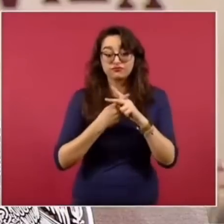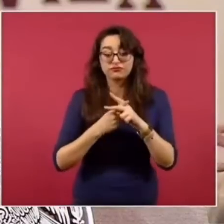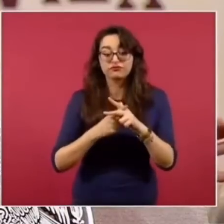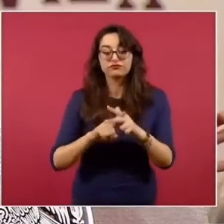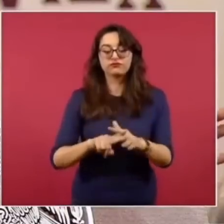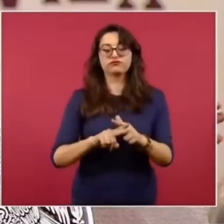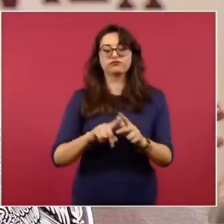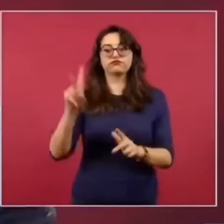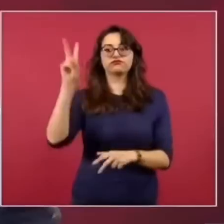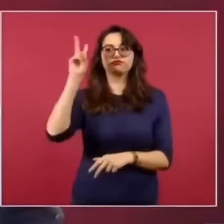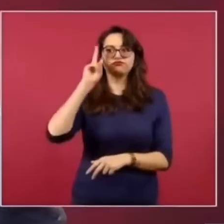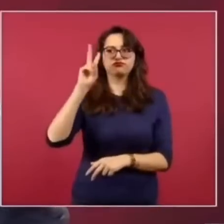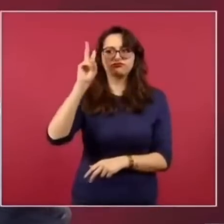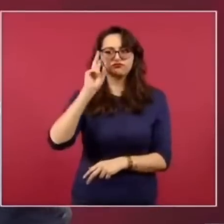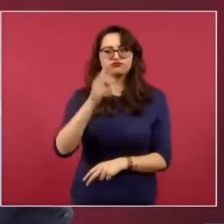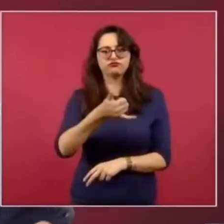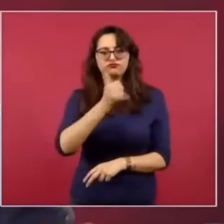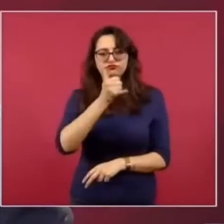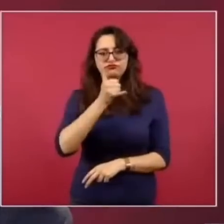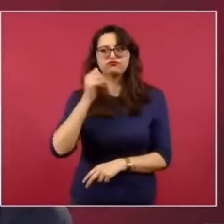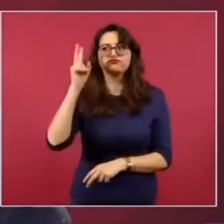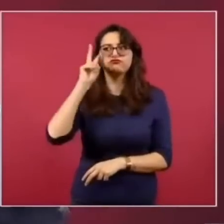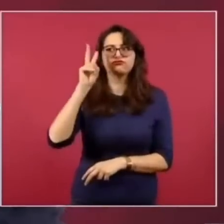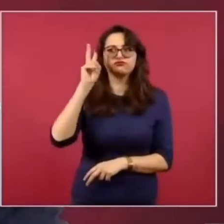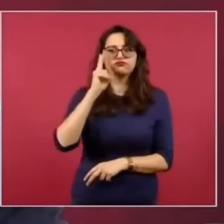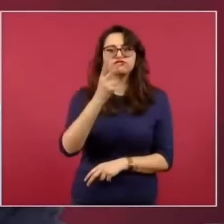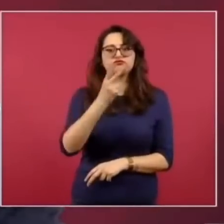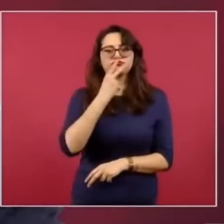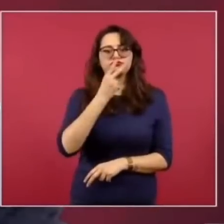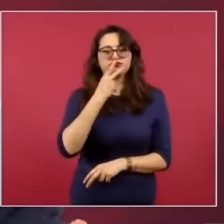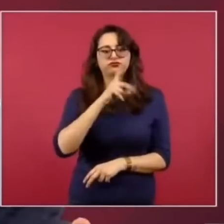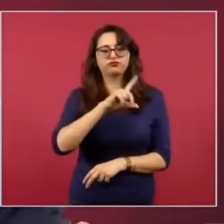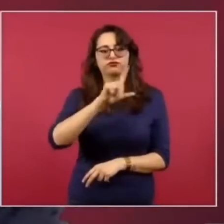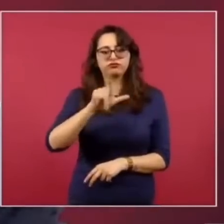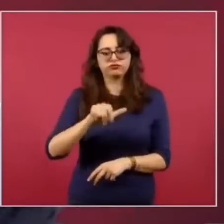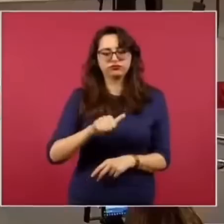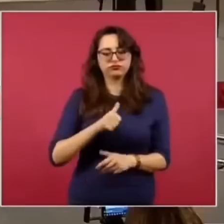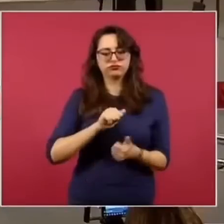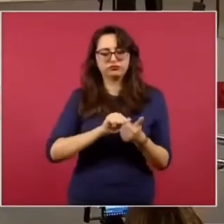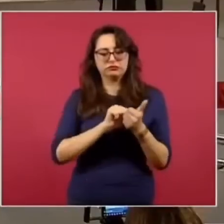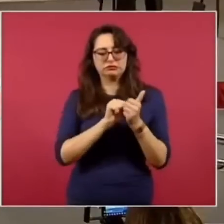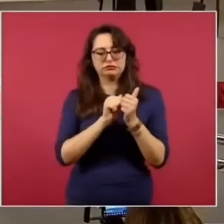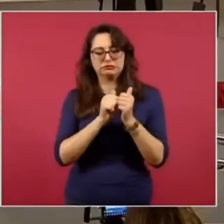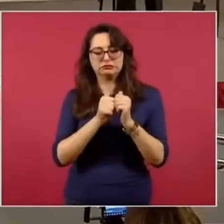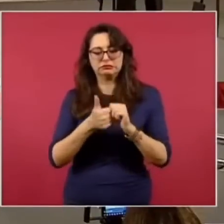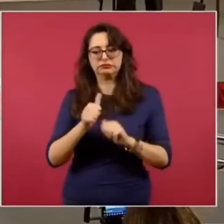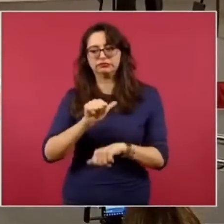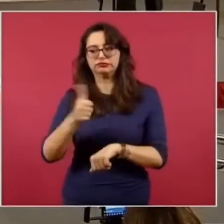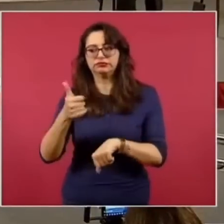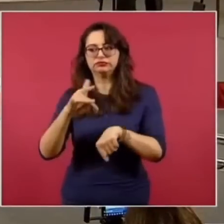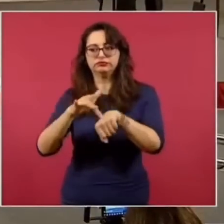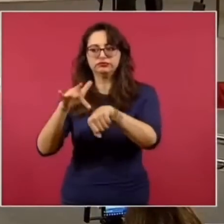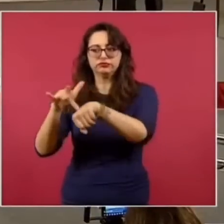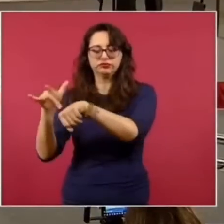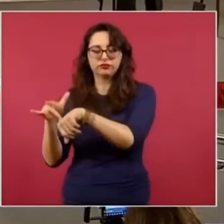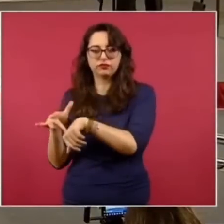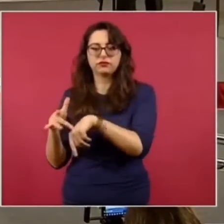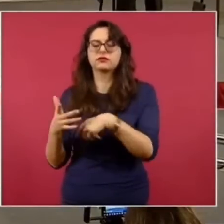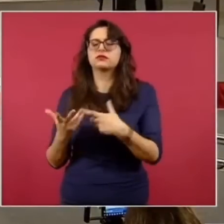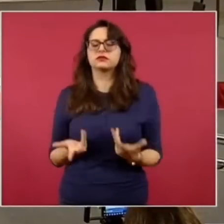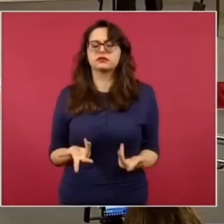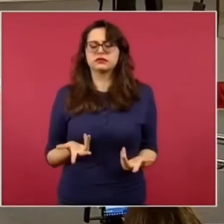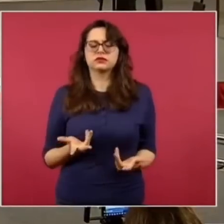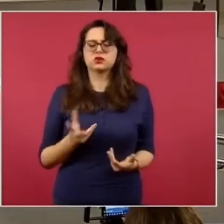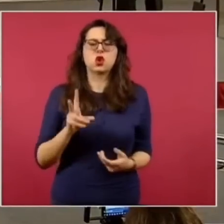adictivas, no solamente en el consumo de sustancias, sino otras relacionadas. No quiere decir necesariamente que el tabaco es el que induce